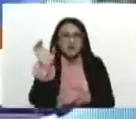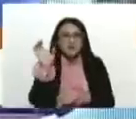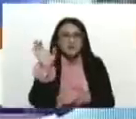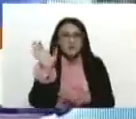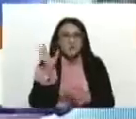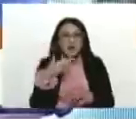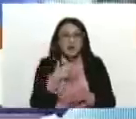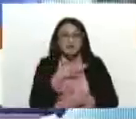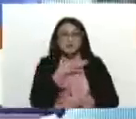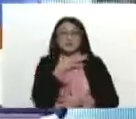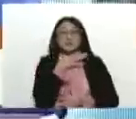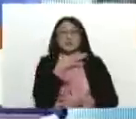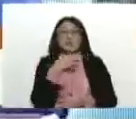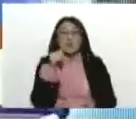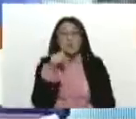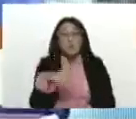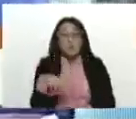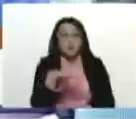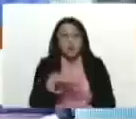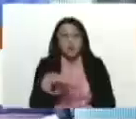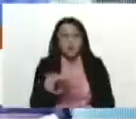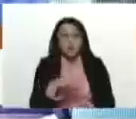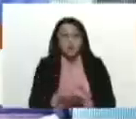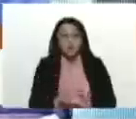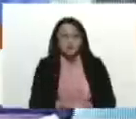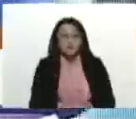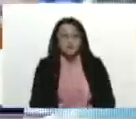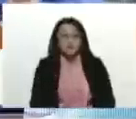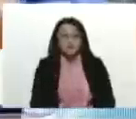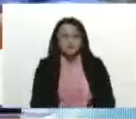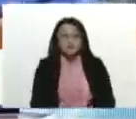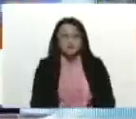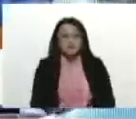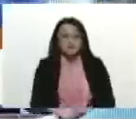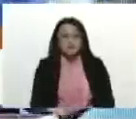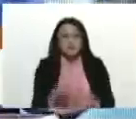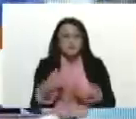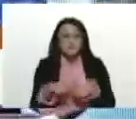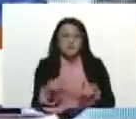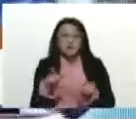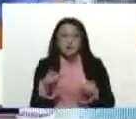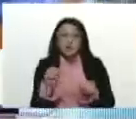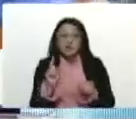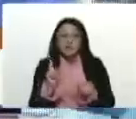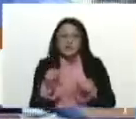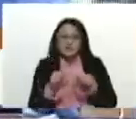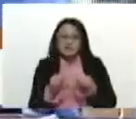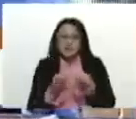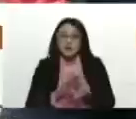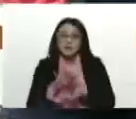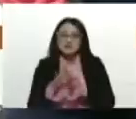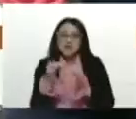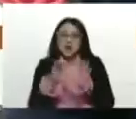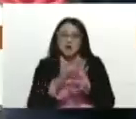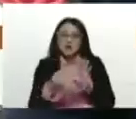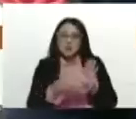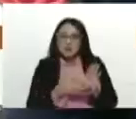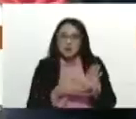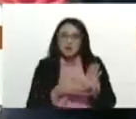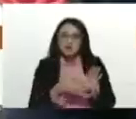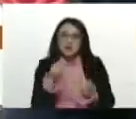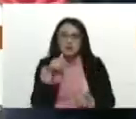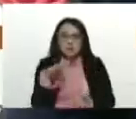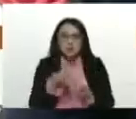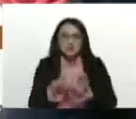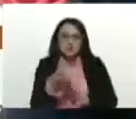acorralar a un pueblo acorralar un pueblo pero como esto tiene que seguir avanzando aquí hubo Constituyente el